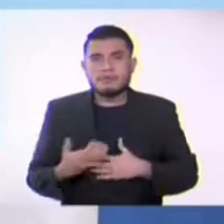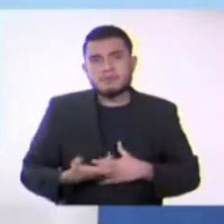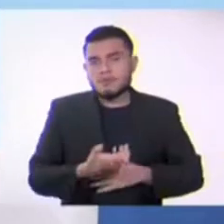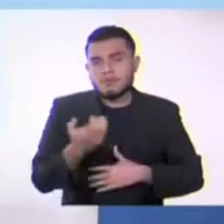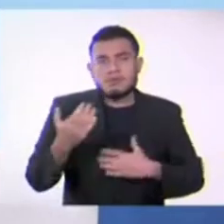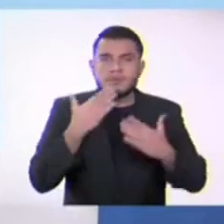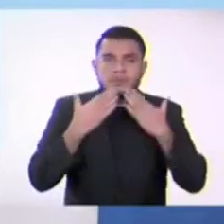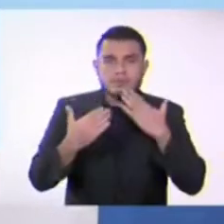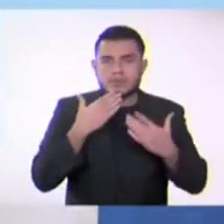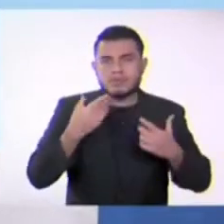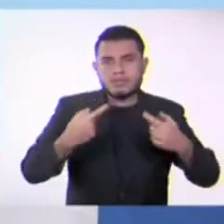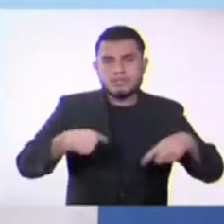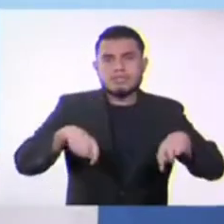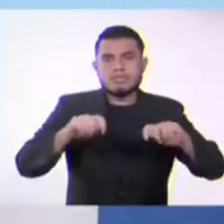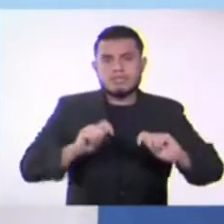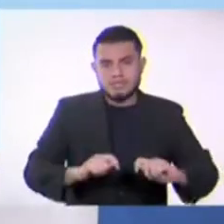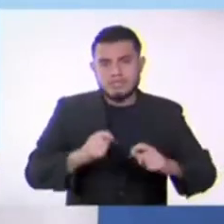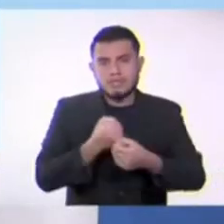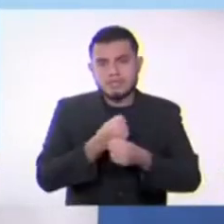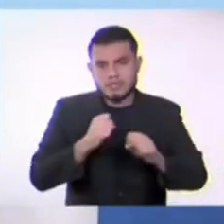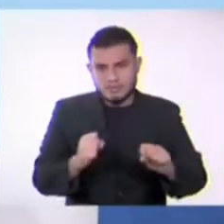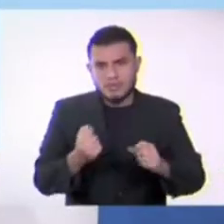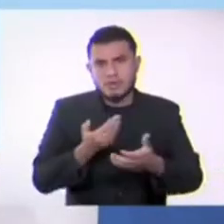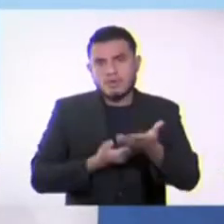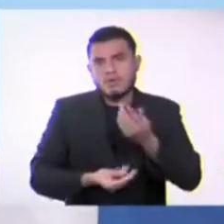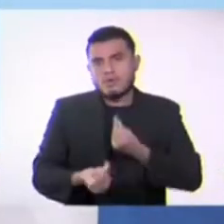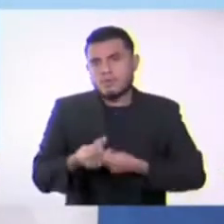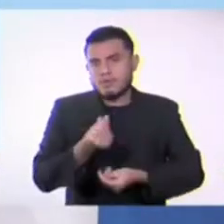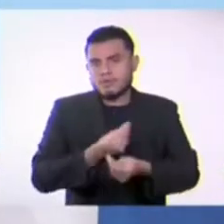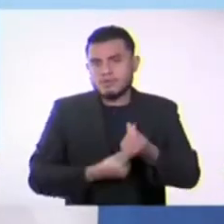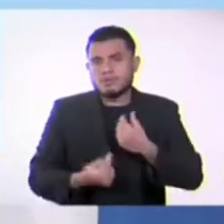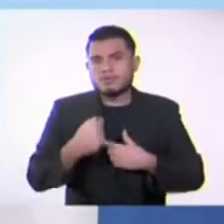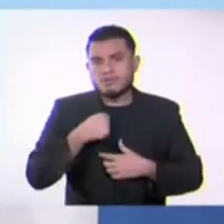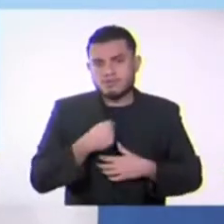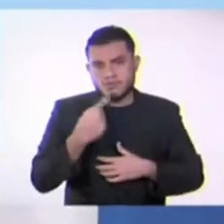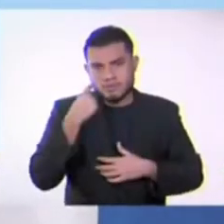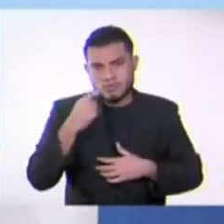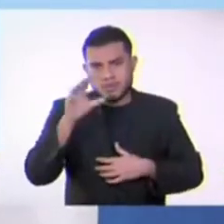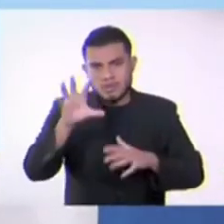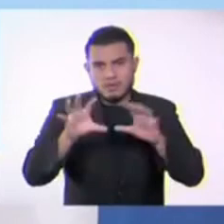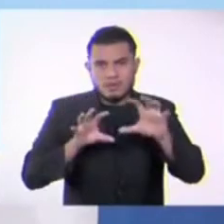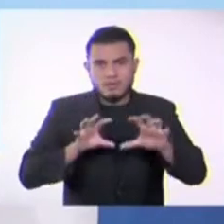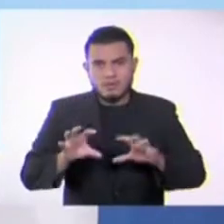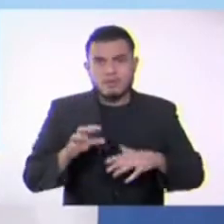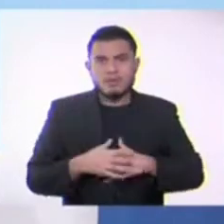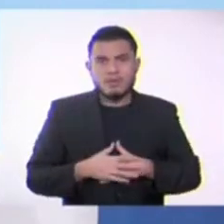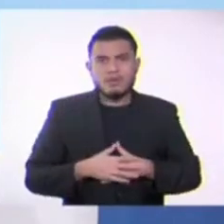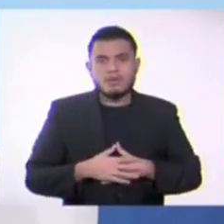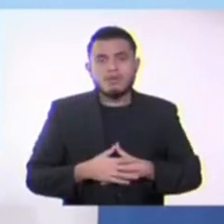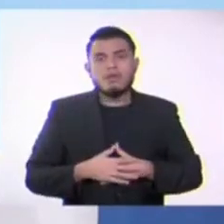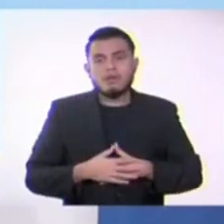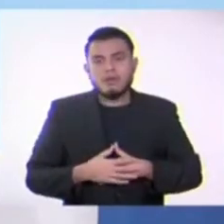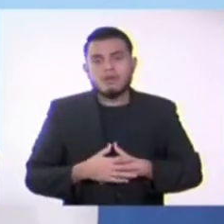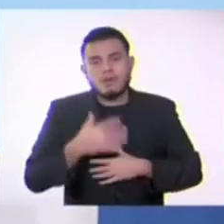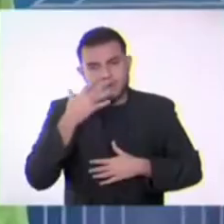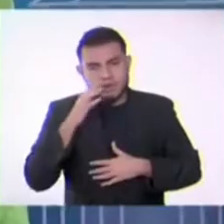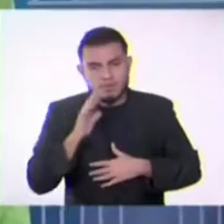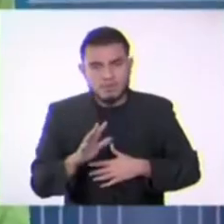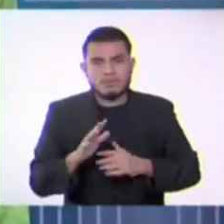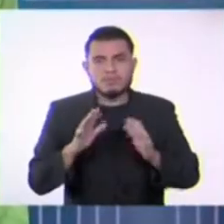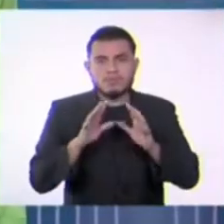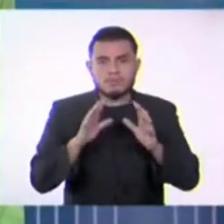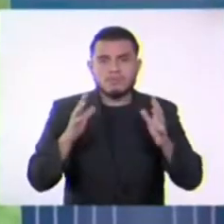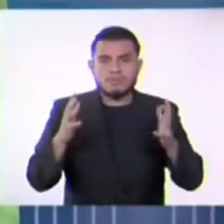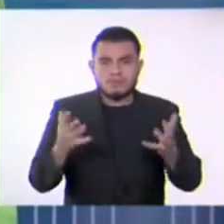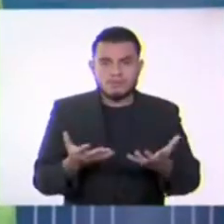libre comercio. Federico, voy a parar por acá para mostrar en el mapa algunas de las características de esta globalización